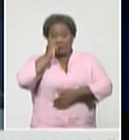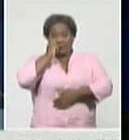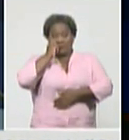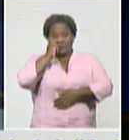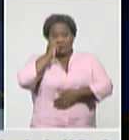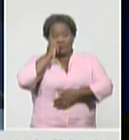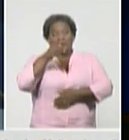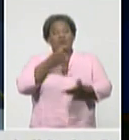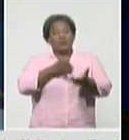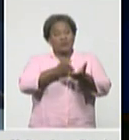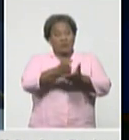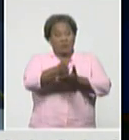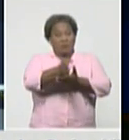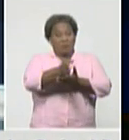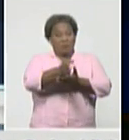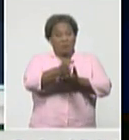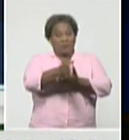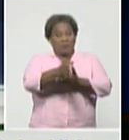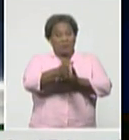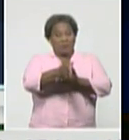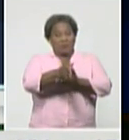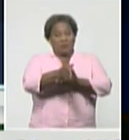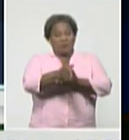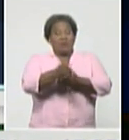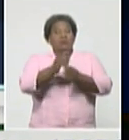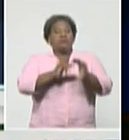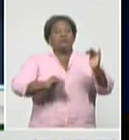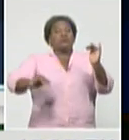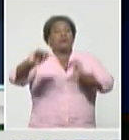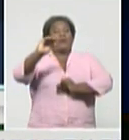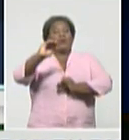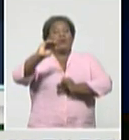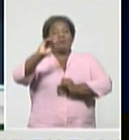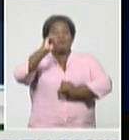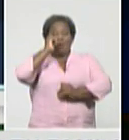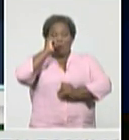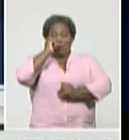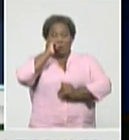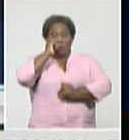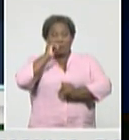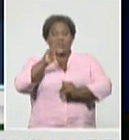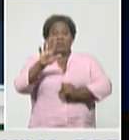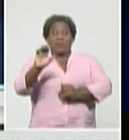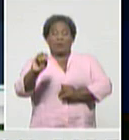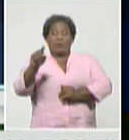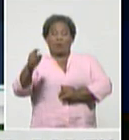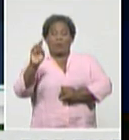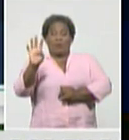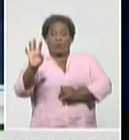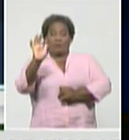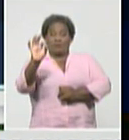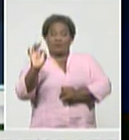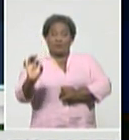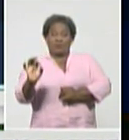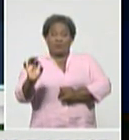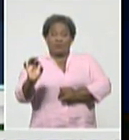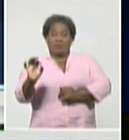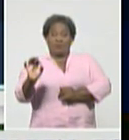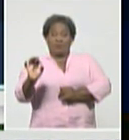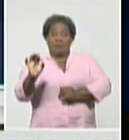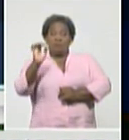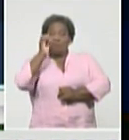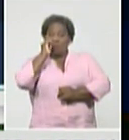continuamos discretamente superior, aunque sin grandes diferencias. 50,4% son del sexo